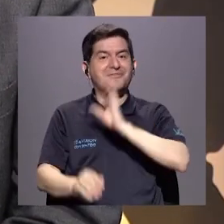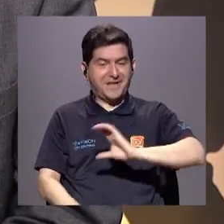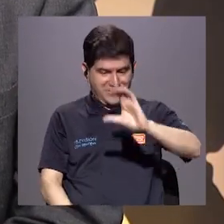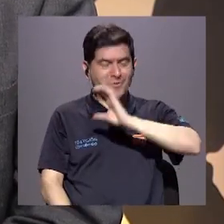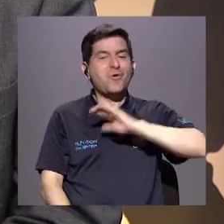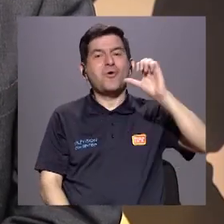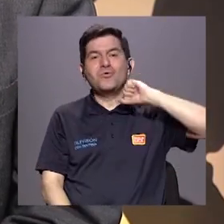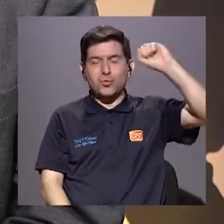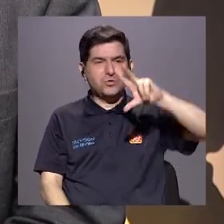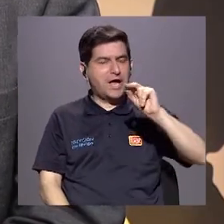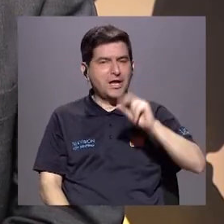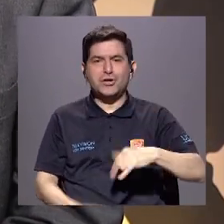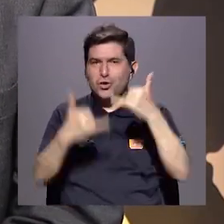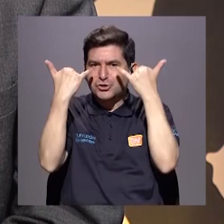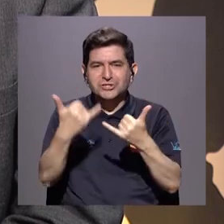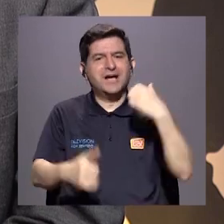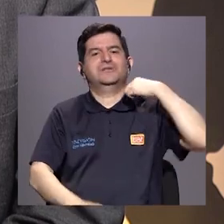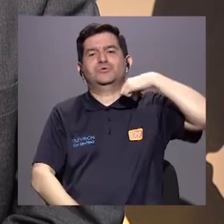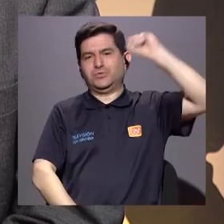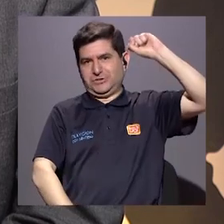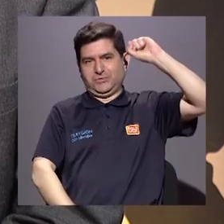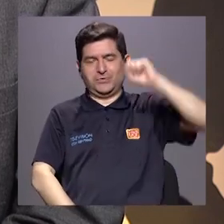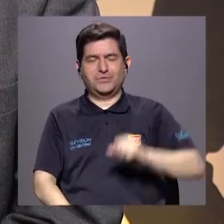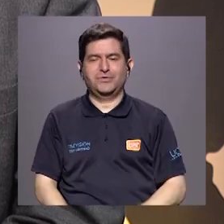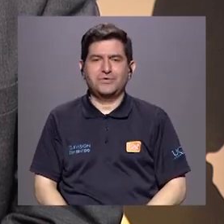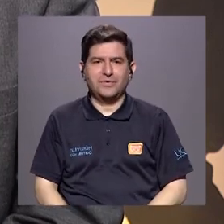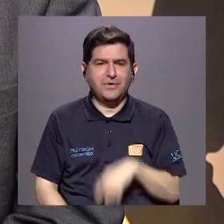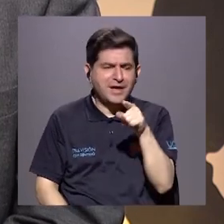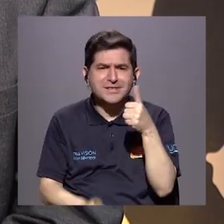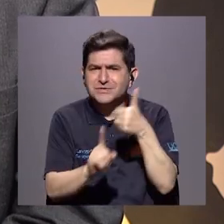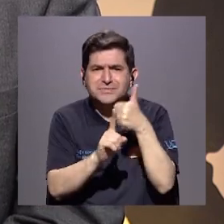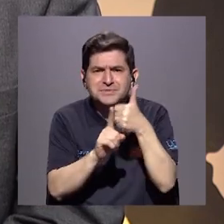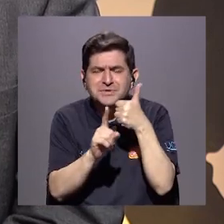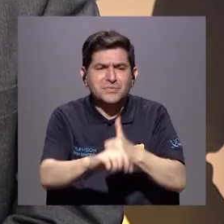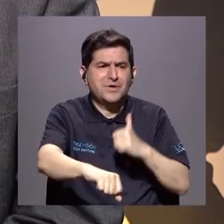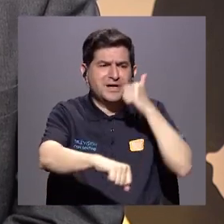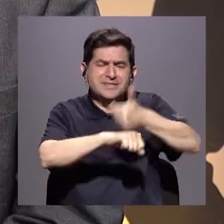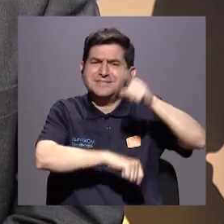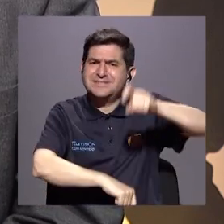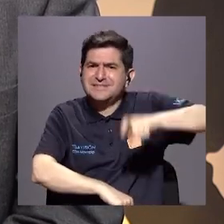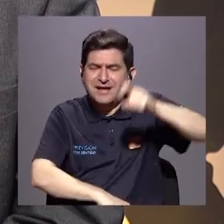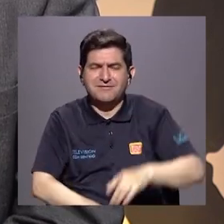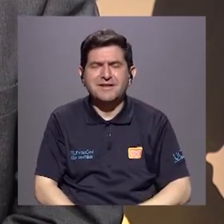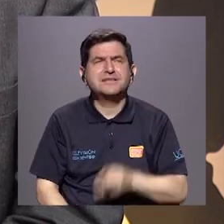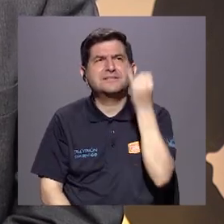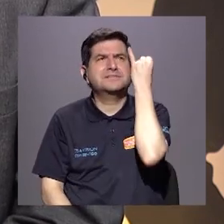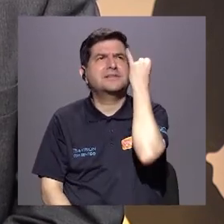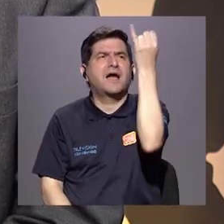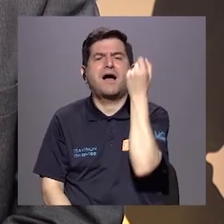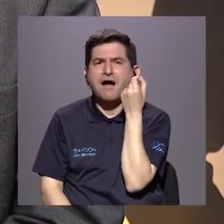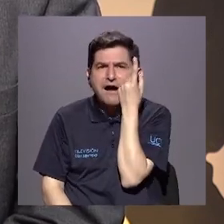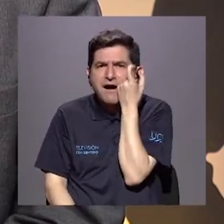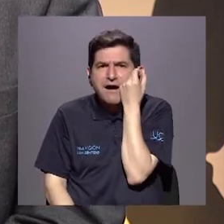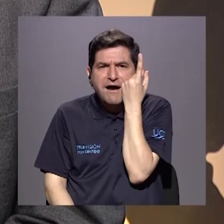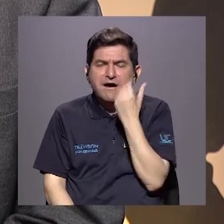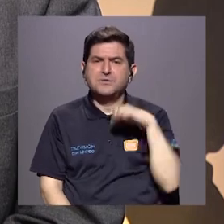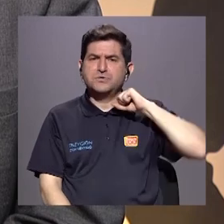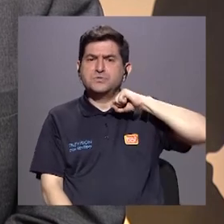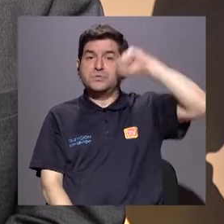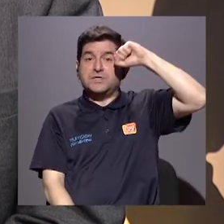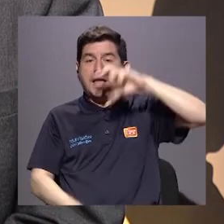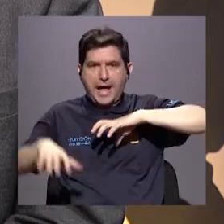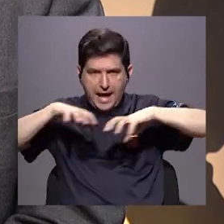de comportamiento suicida y 9 suicidio como tal verdad esto ya en sí mismo nos establece la necesidad de conceptualmente entender que el